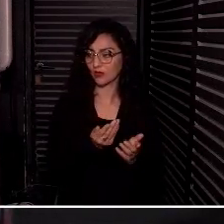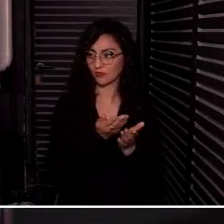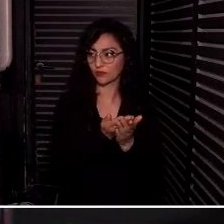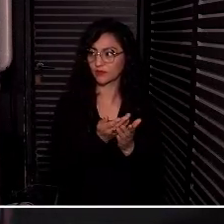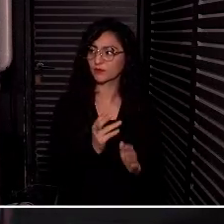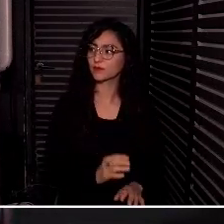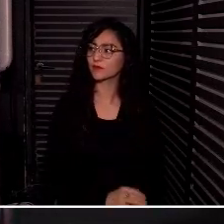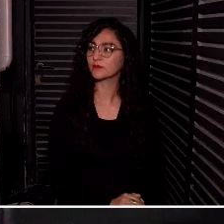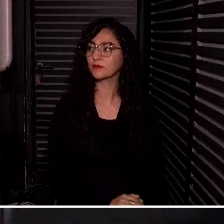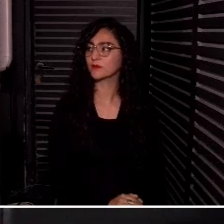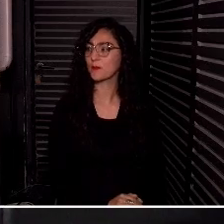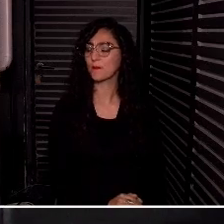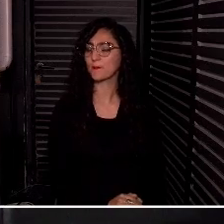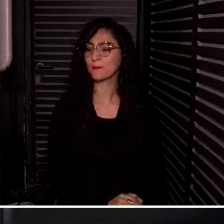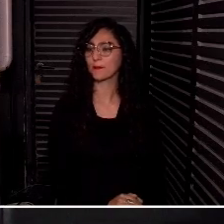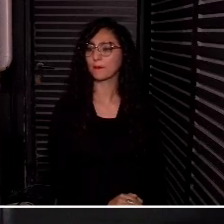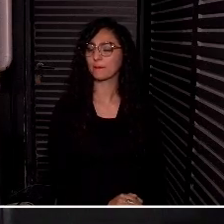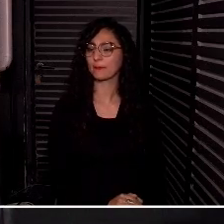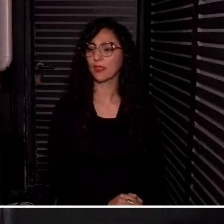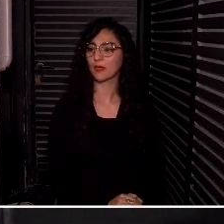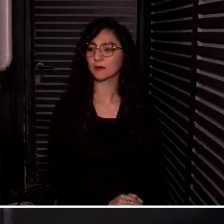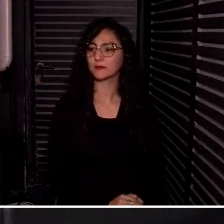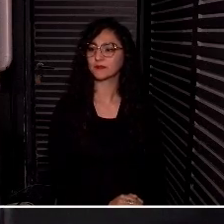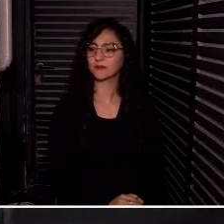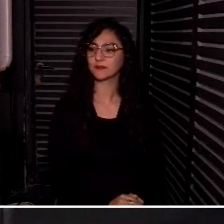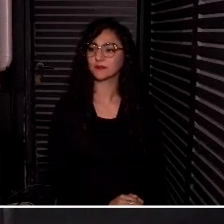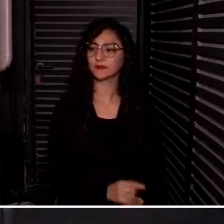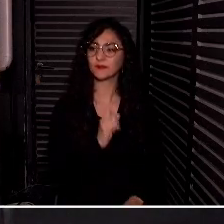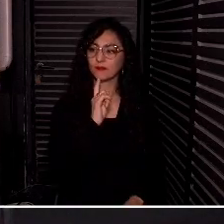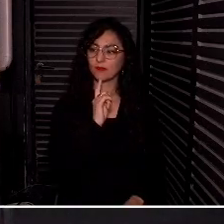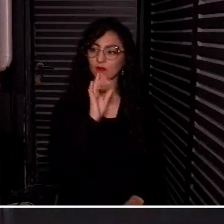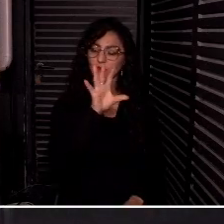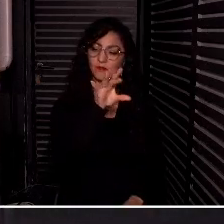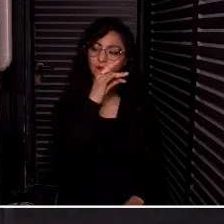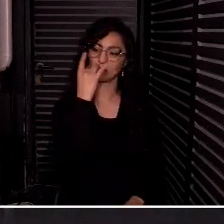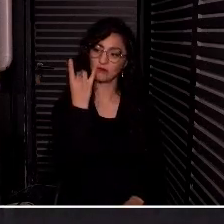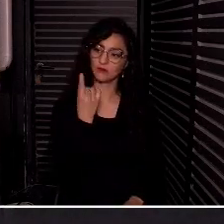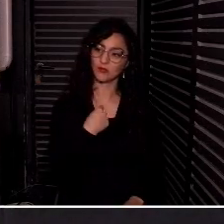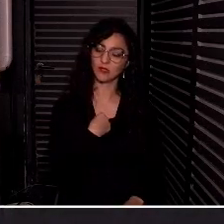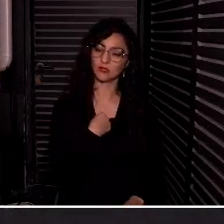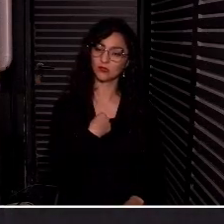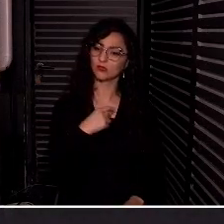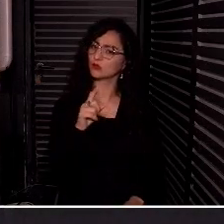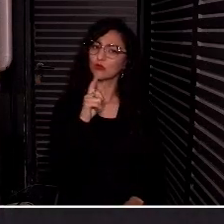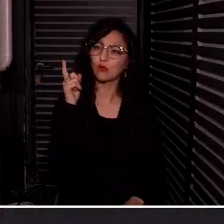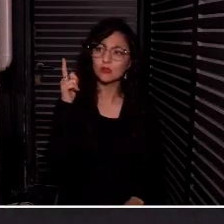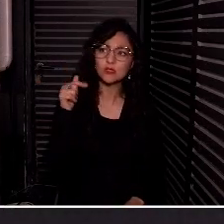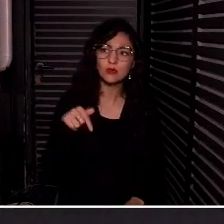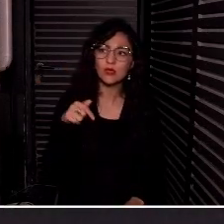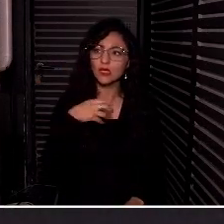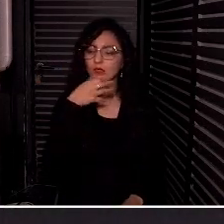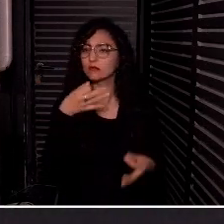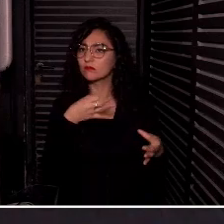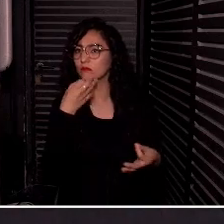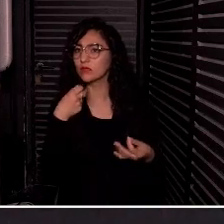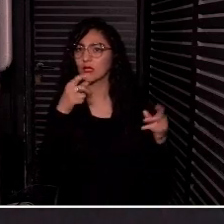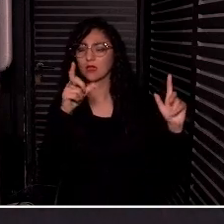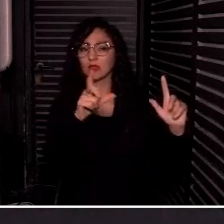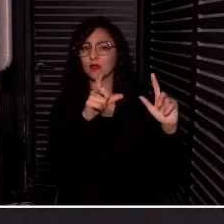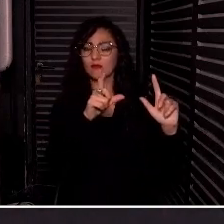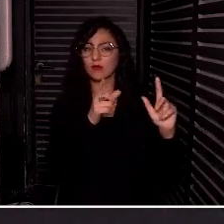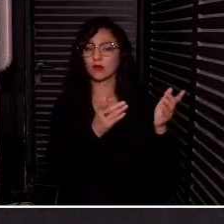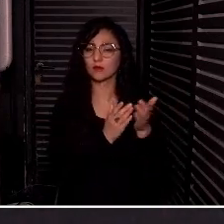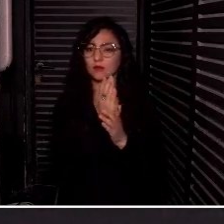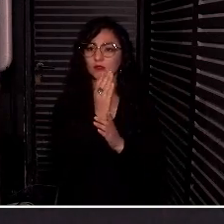que eh Y una de las cosas que no he escuchado acá es que la televisión en Chile empezó